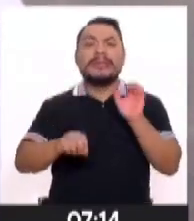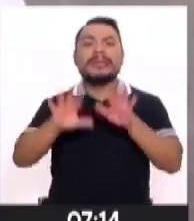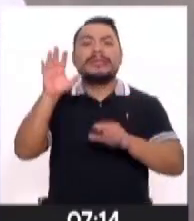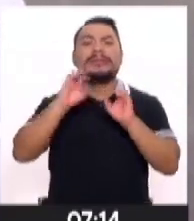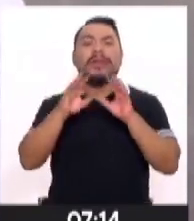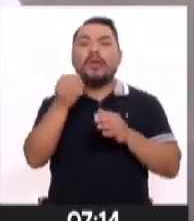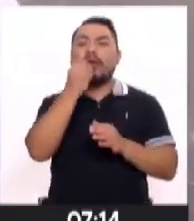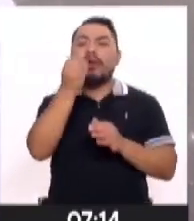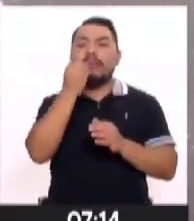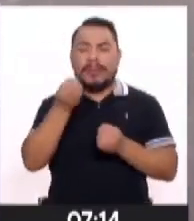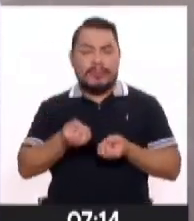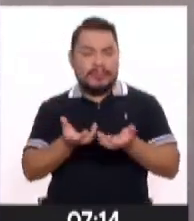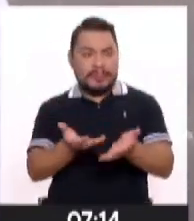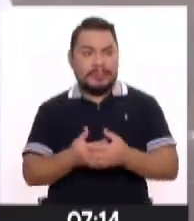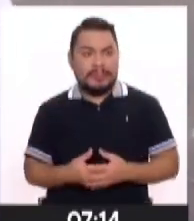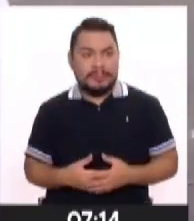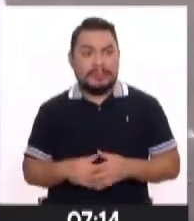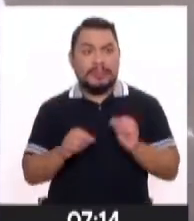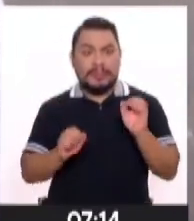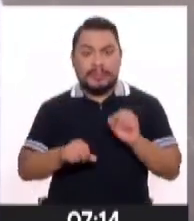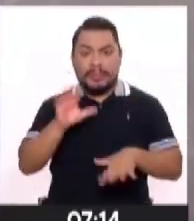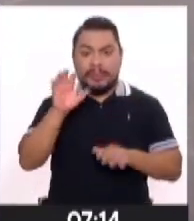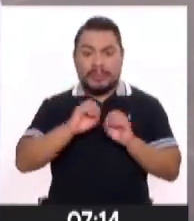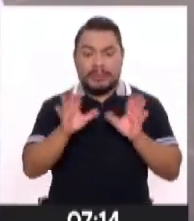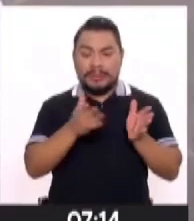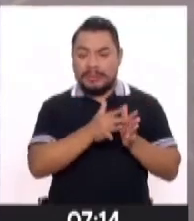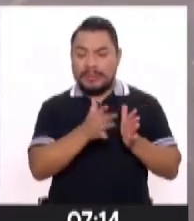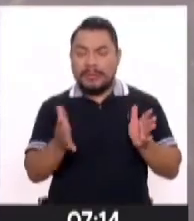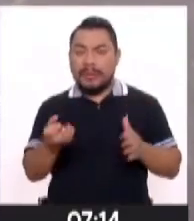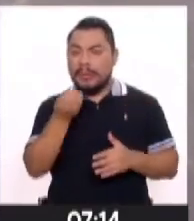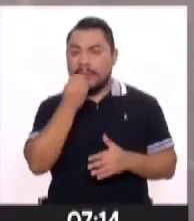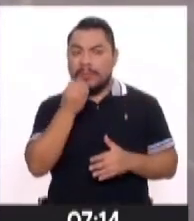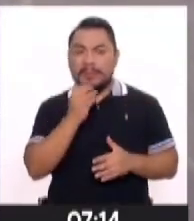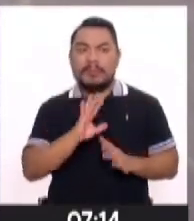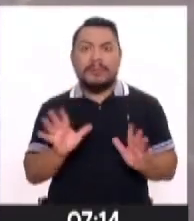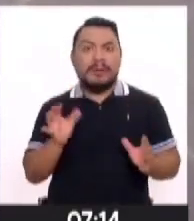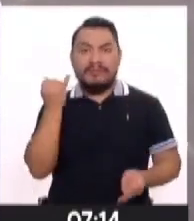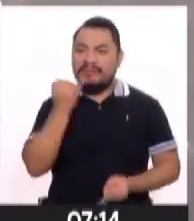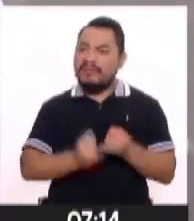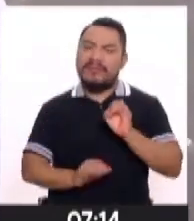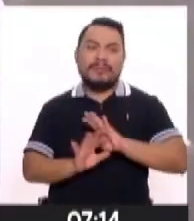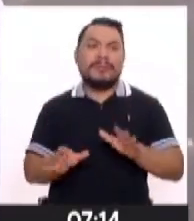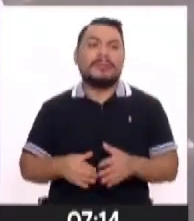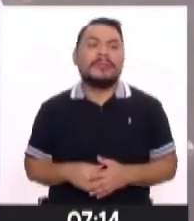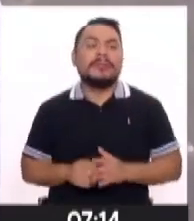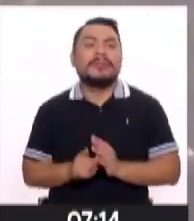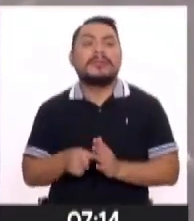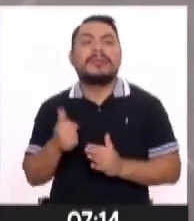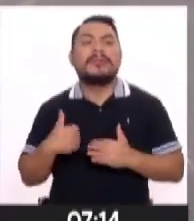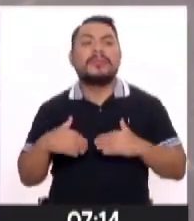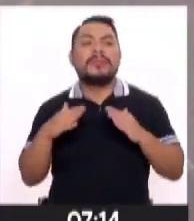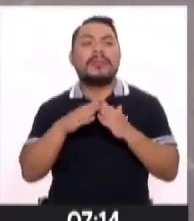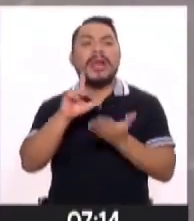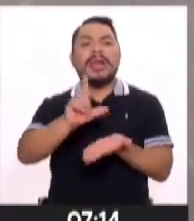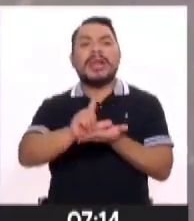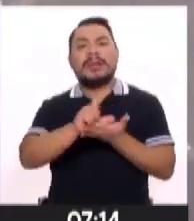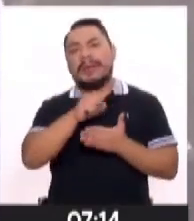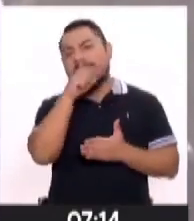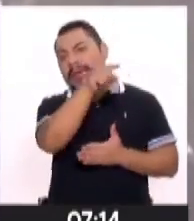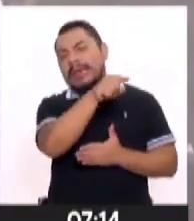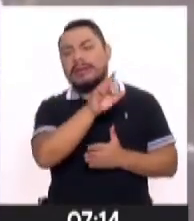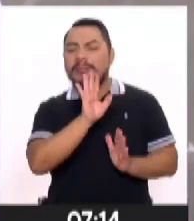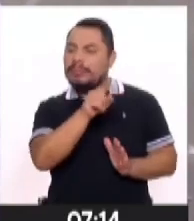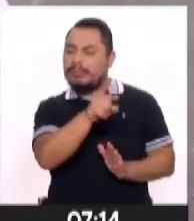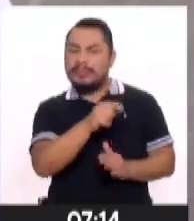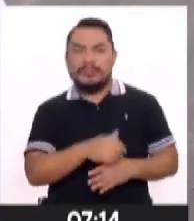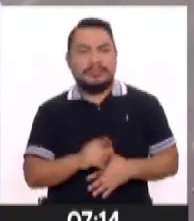Y los 15 días, de ahí ya acababa su ayuda y nos iba a dejar. que nos iban a apoyar en la Municipalidad de Lima, y no es justo, porque